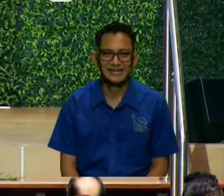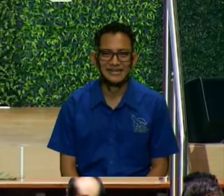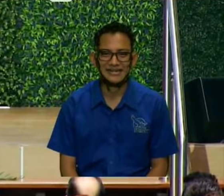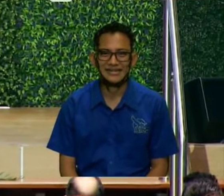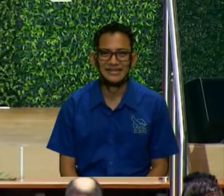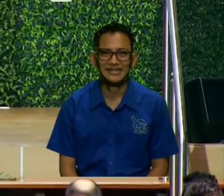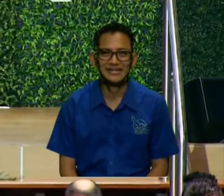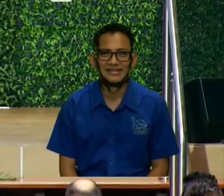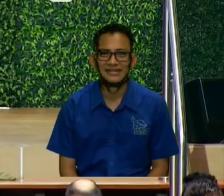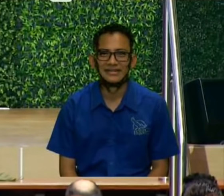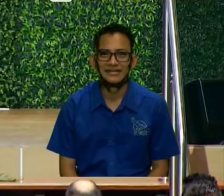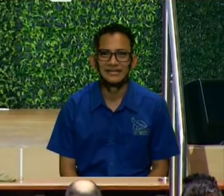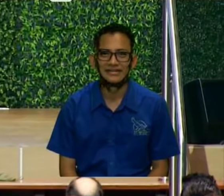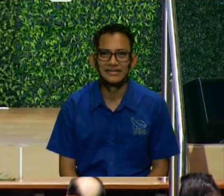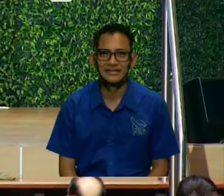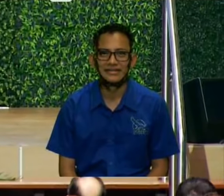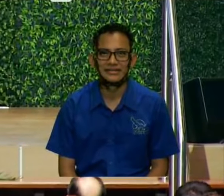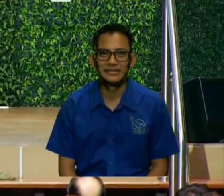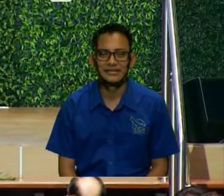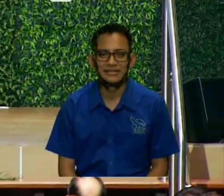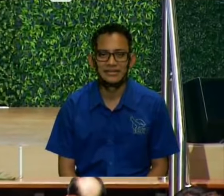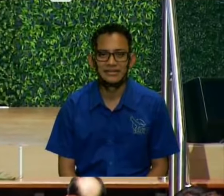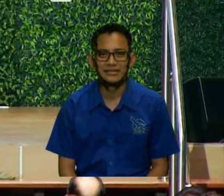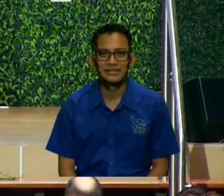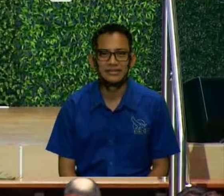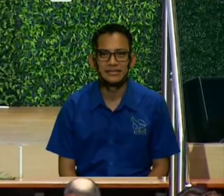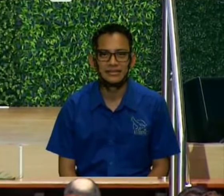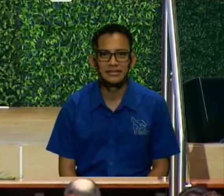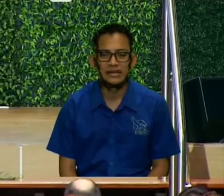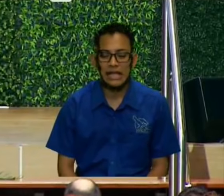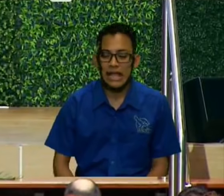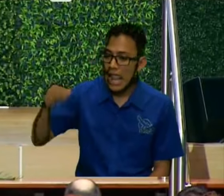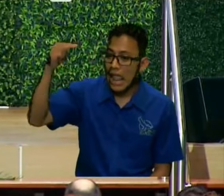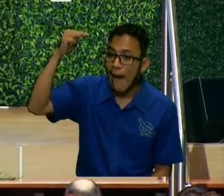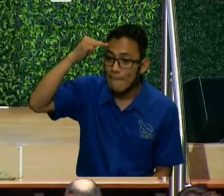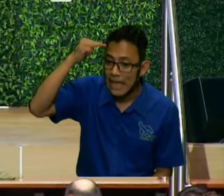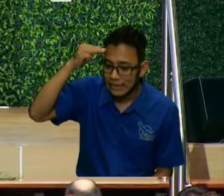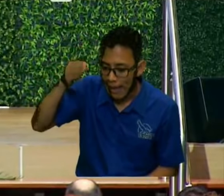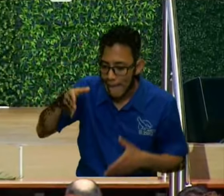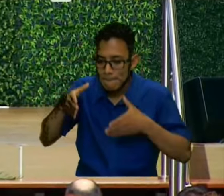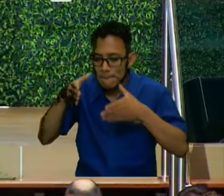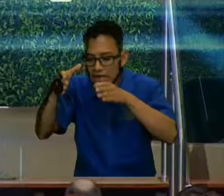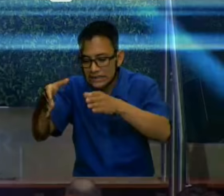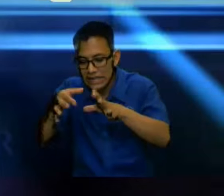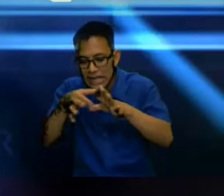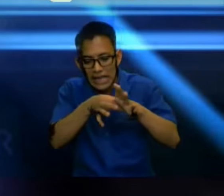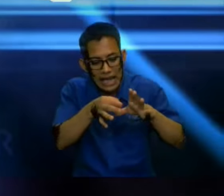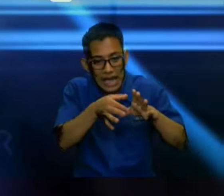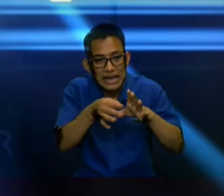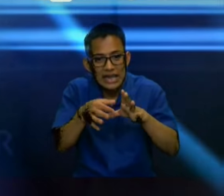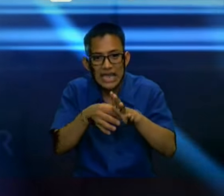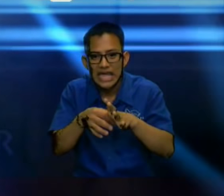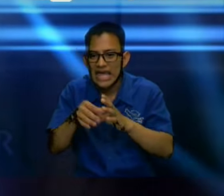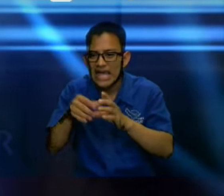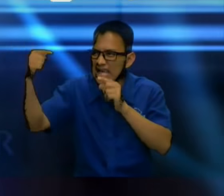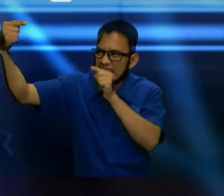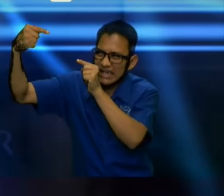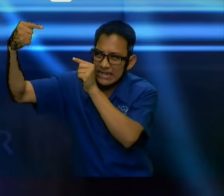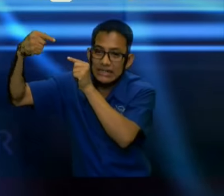Mire lo que dice acá pues: ya que la mente puesta en la carne es enemiga de Dios,